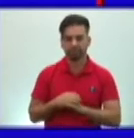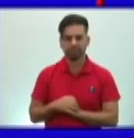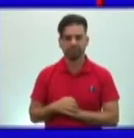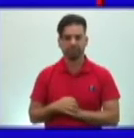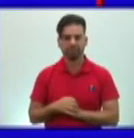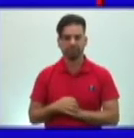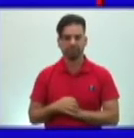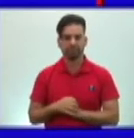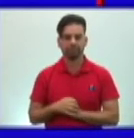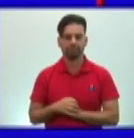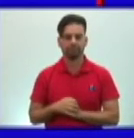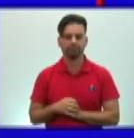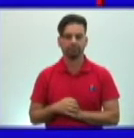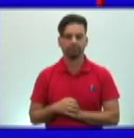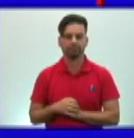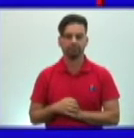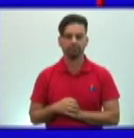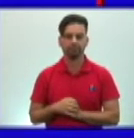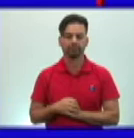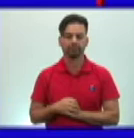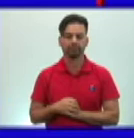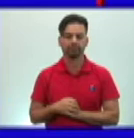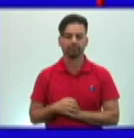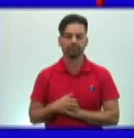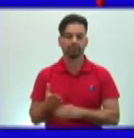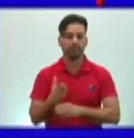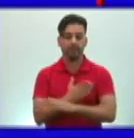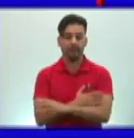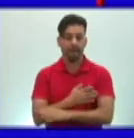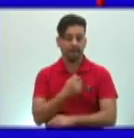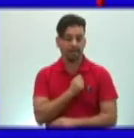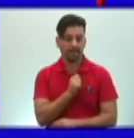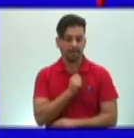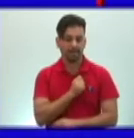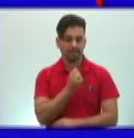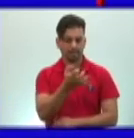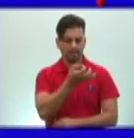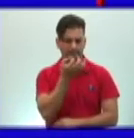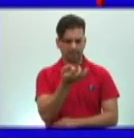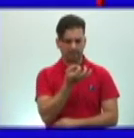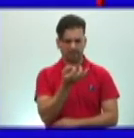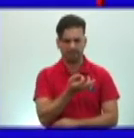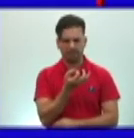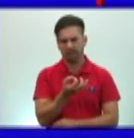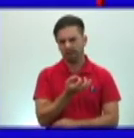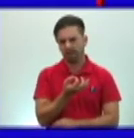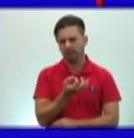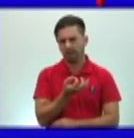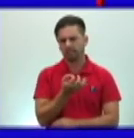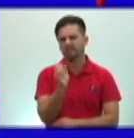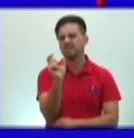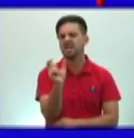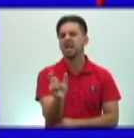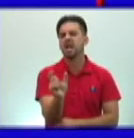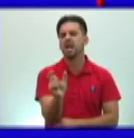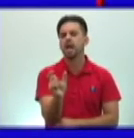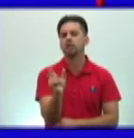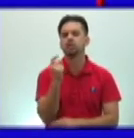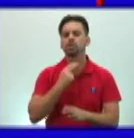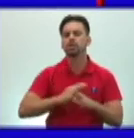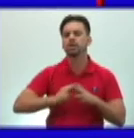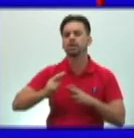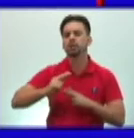están contenidos allí. Pero antes queremos detenernos en un hecho histórico esencial